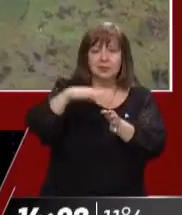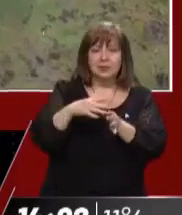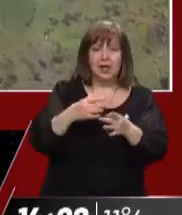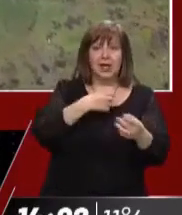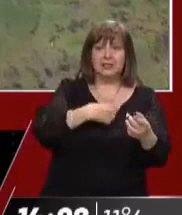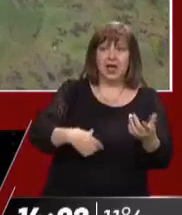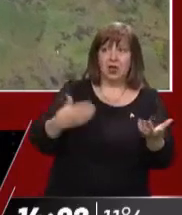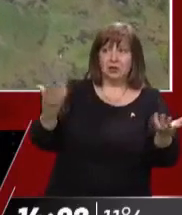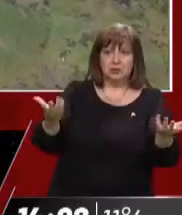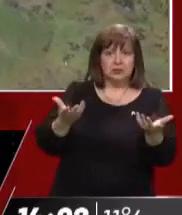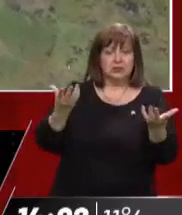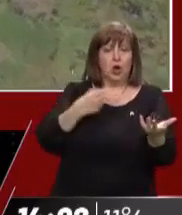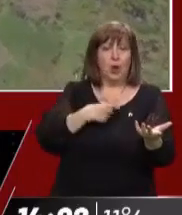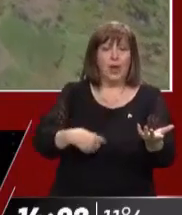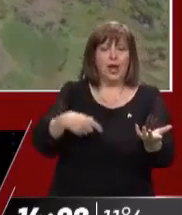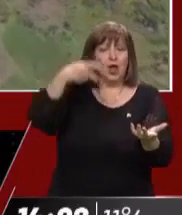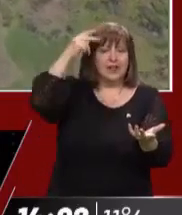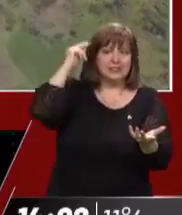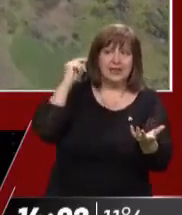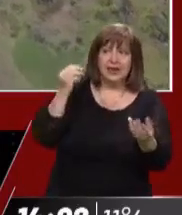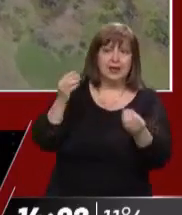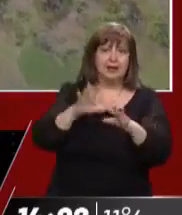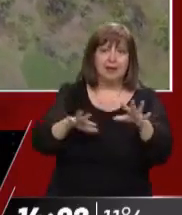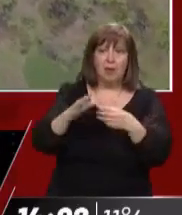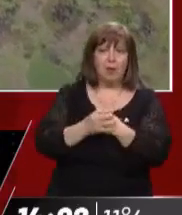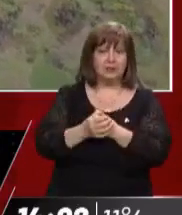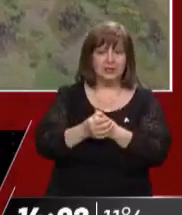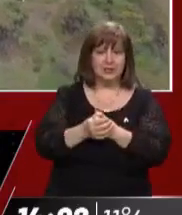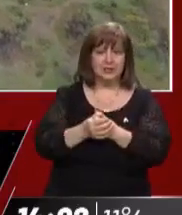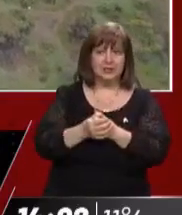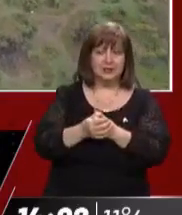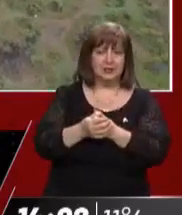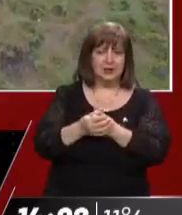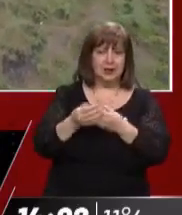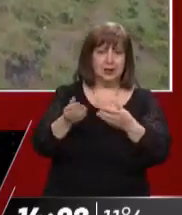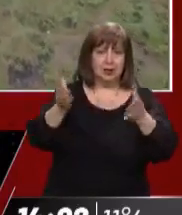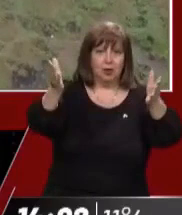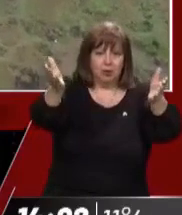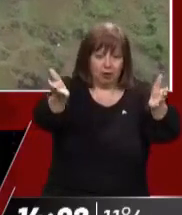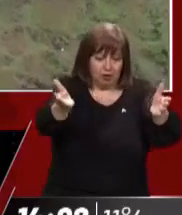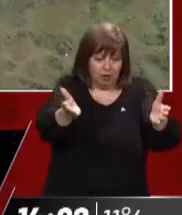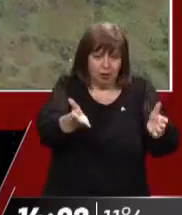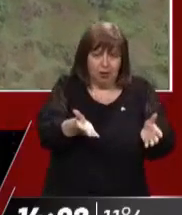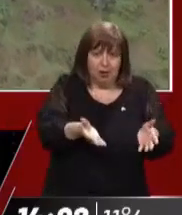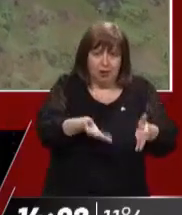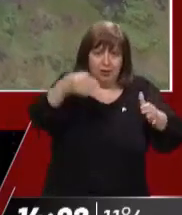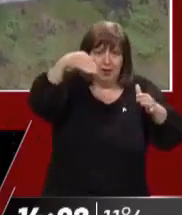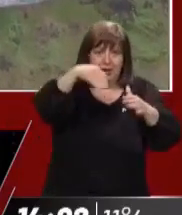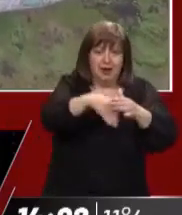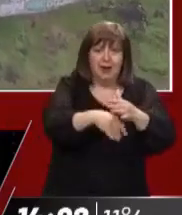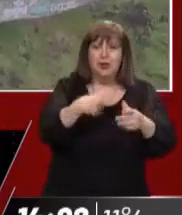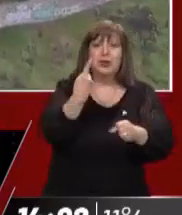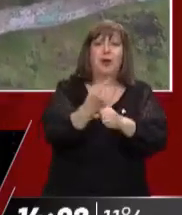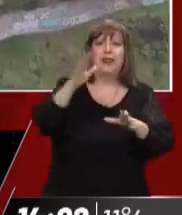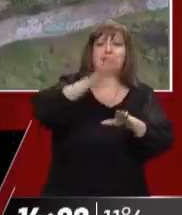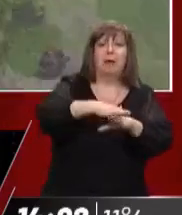ahora está evaluando la situación a ver qué van a hacer con esto porque tampoco es un zacaon gigantesco que no no es